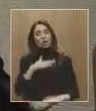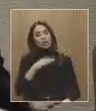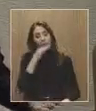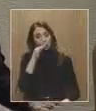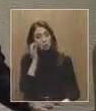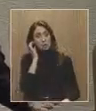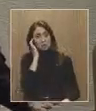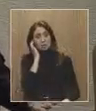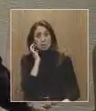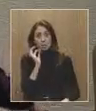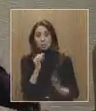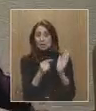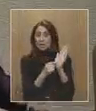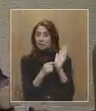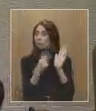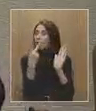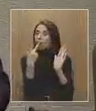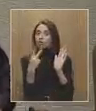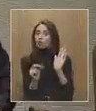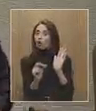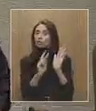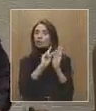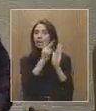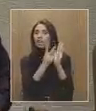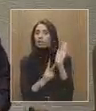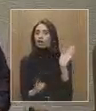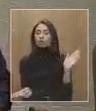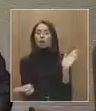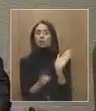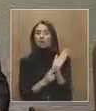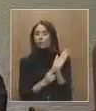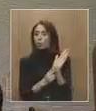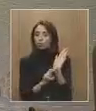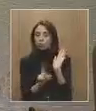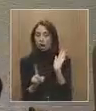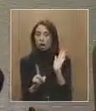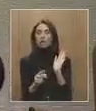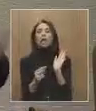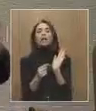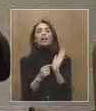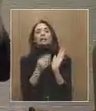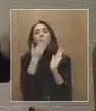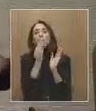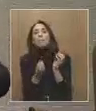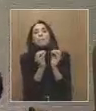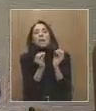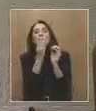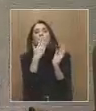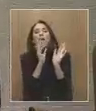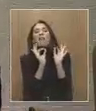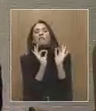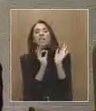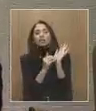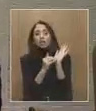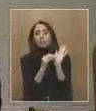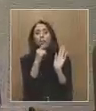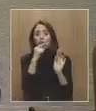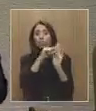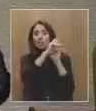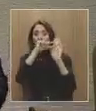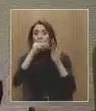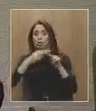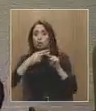decir categóricamente, esta no es una reforma tributaria, es un perfeccionamiento, como dice bien el